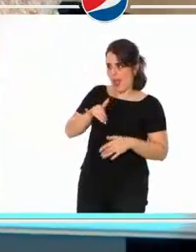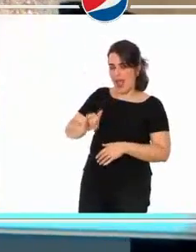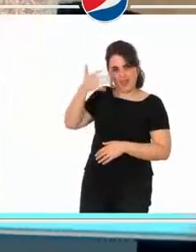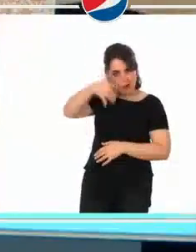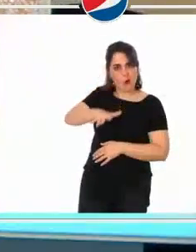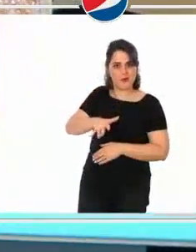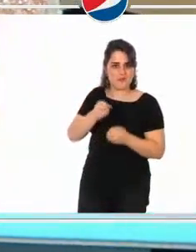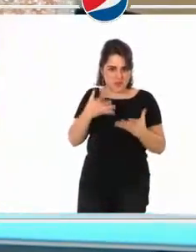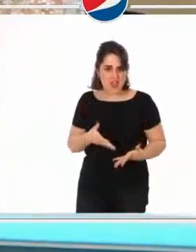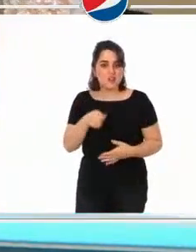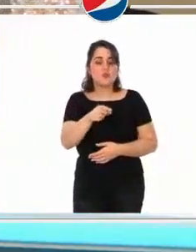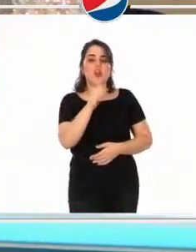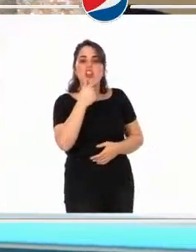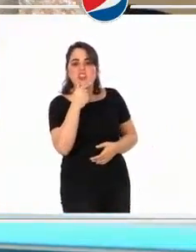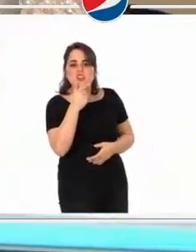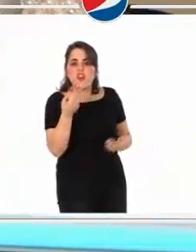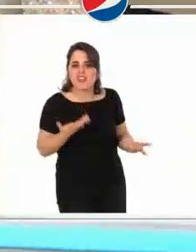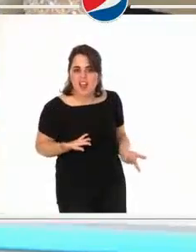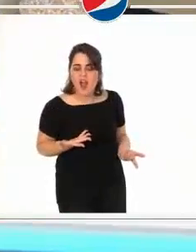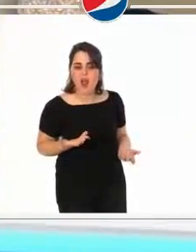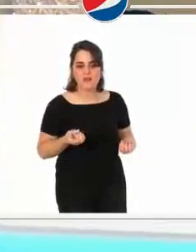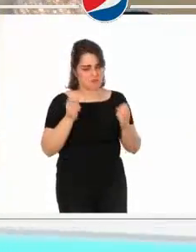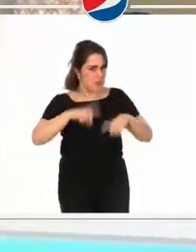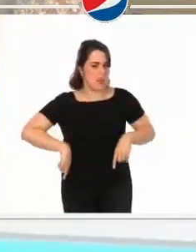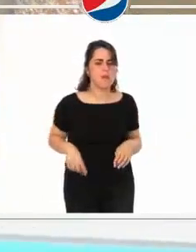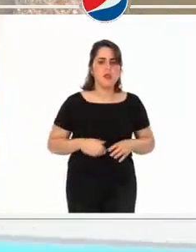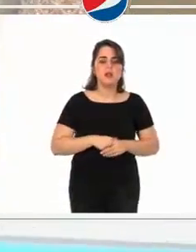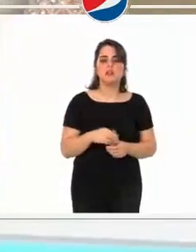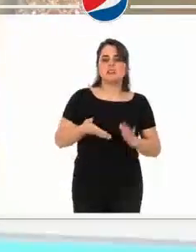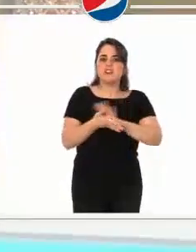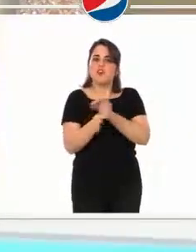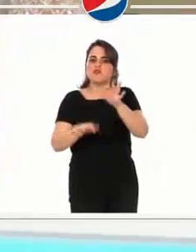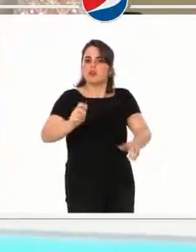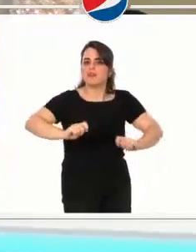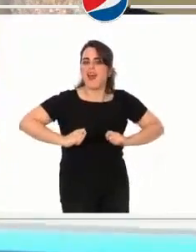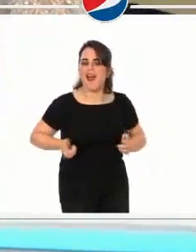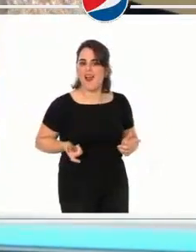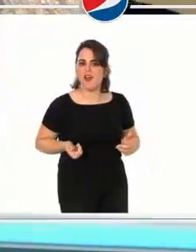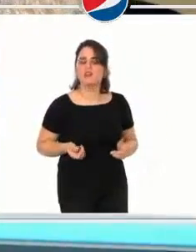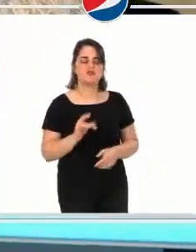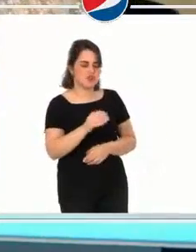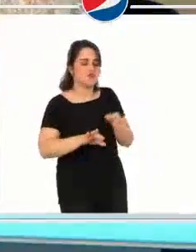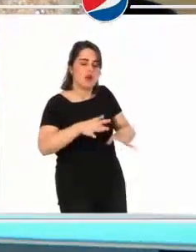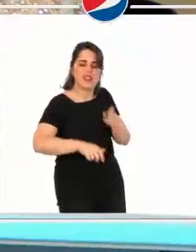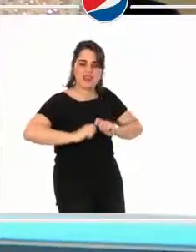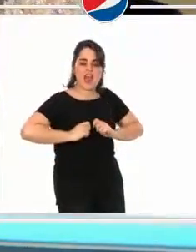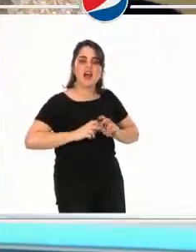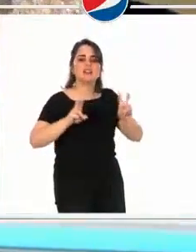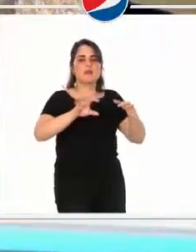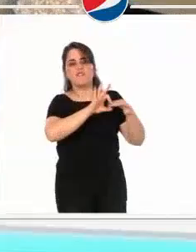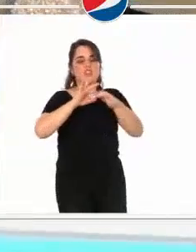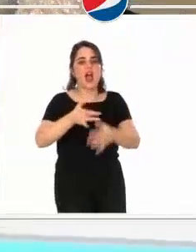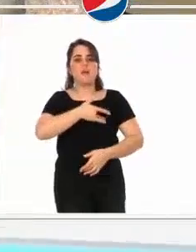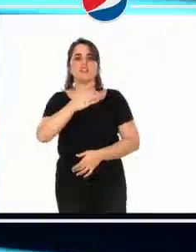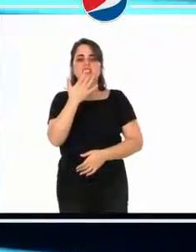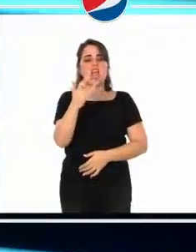rojo lo lleva bien. ¿Tú, negro? Bien, también. Los cayumbos. Vale, y eso se supone que te da buena suerte. Eso se supone que te da buena suerte. Vale. En el amor. Luego, si llevas algo amarillo.